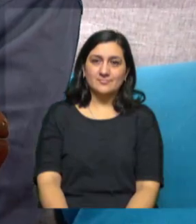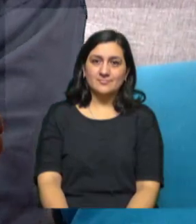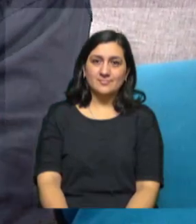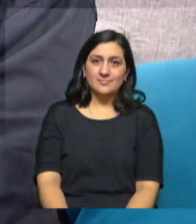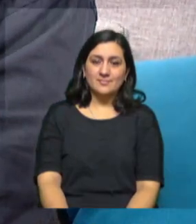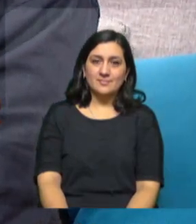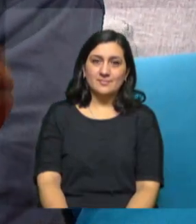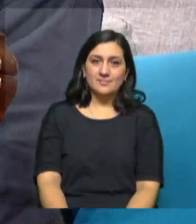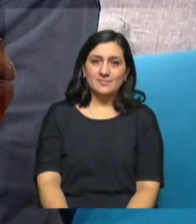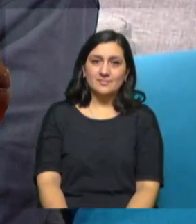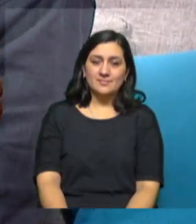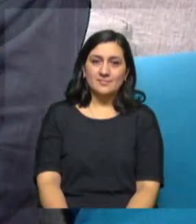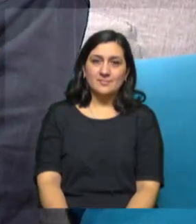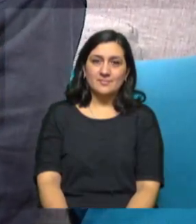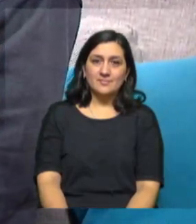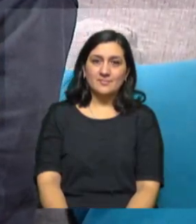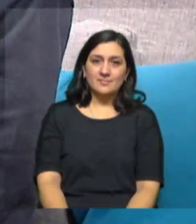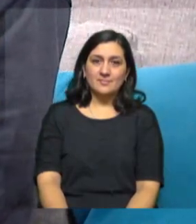antes que te vuelvan madre.